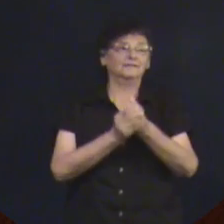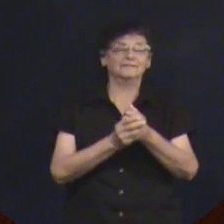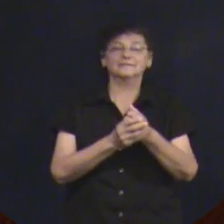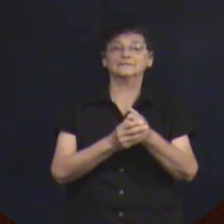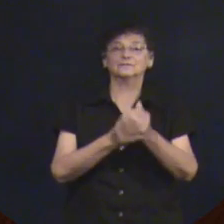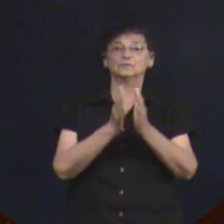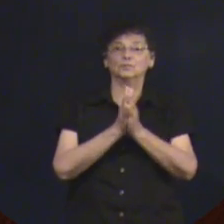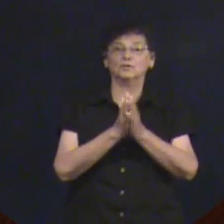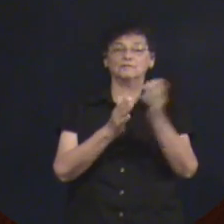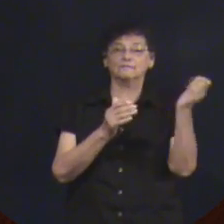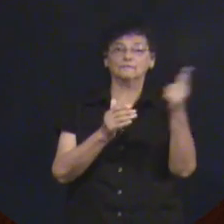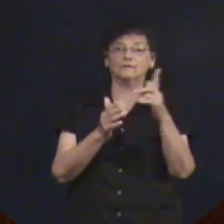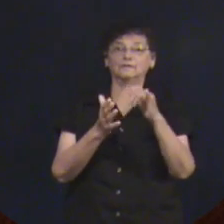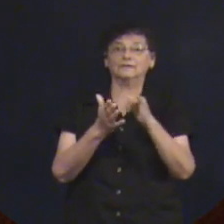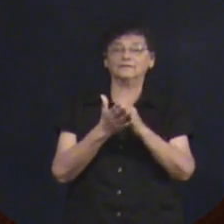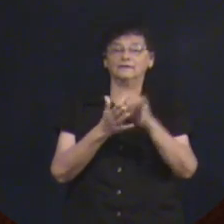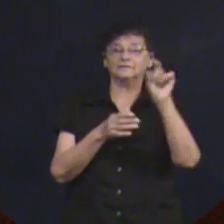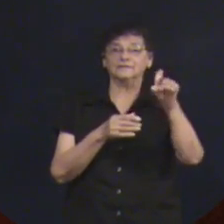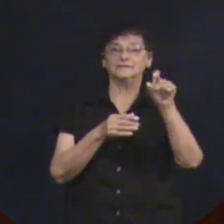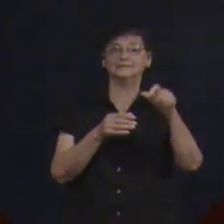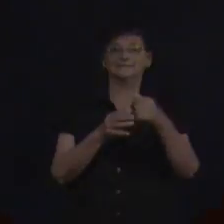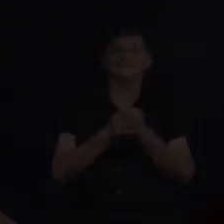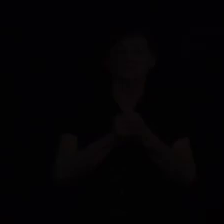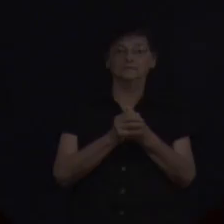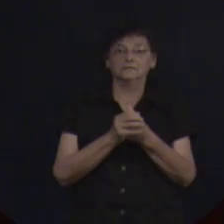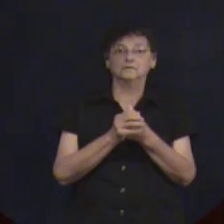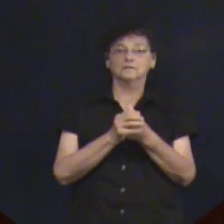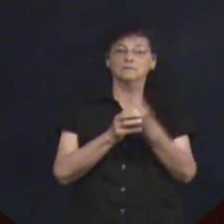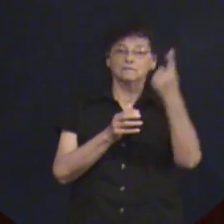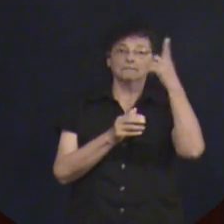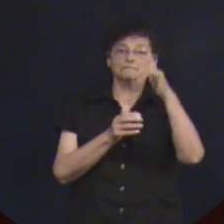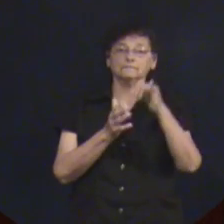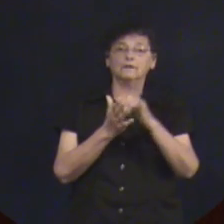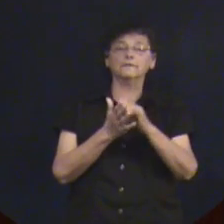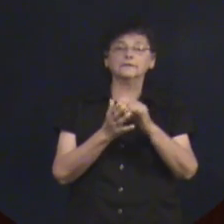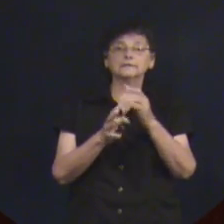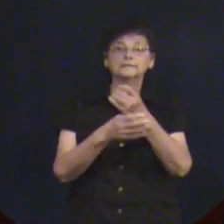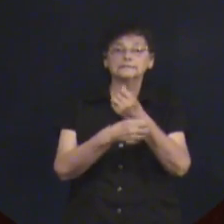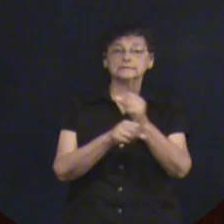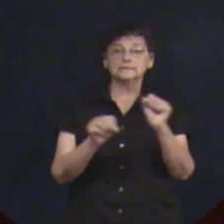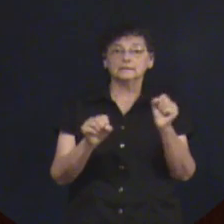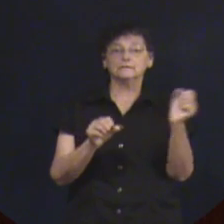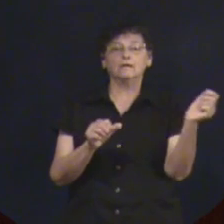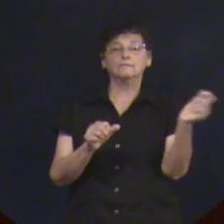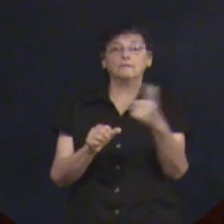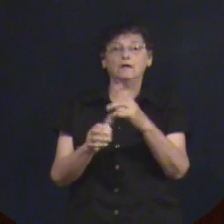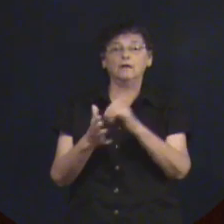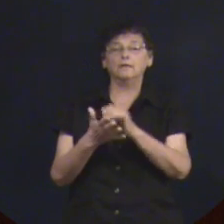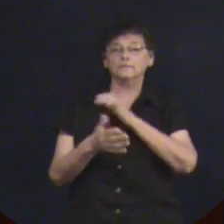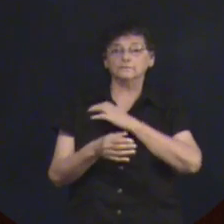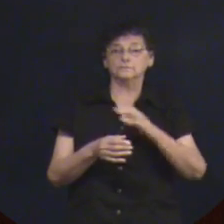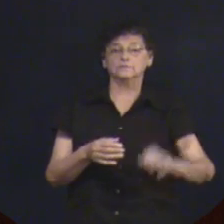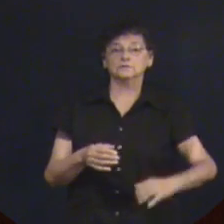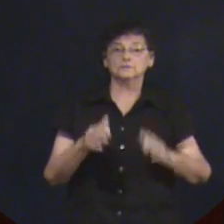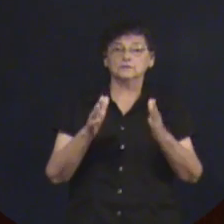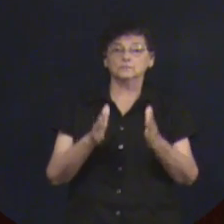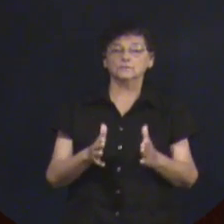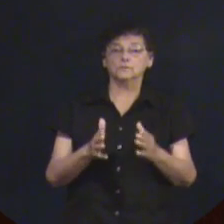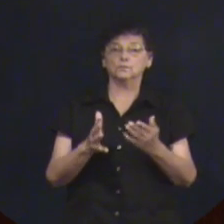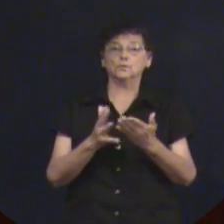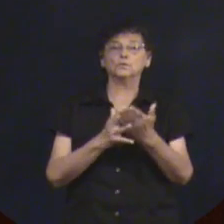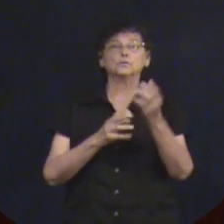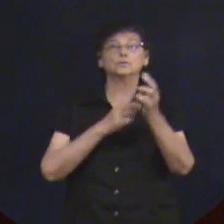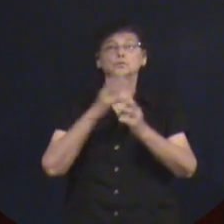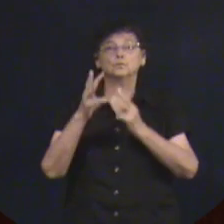súplicas por todos los necesitados. Por la seguridad de todos los cristianos a través